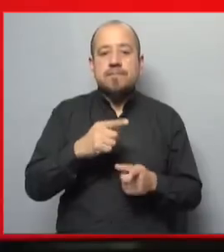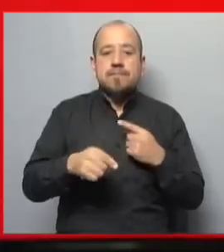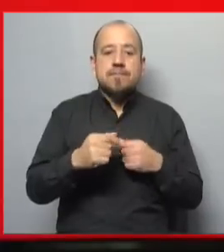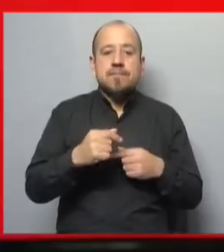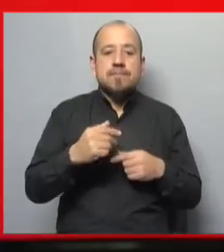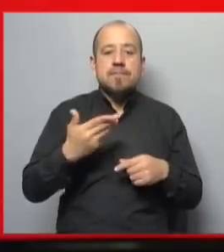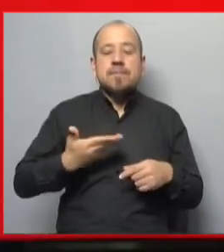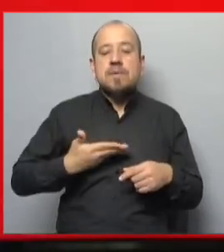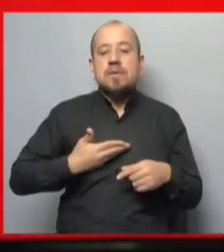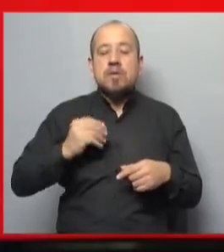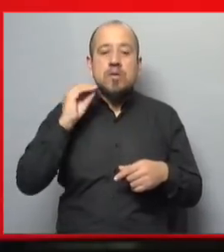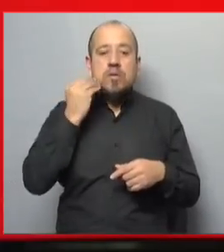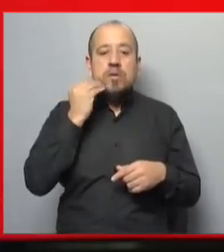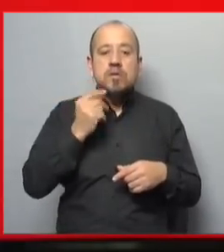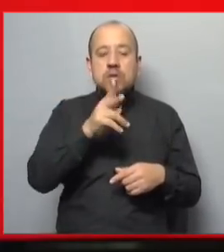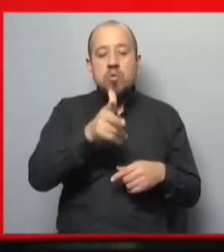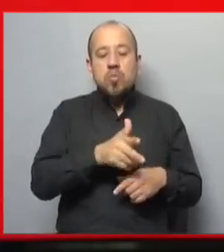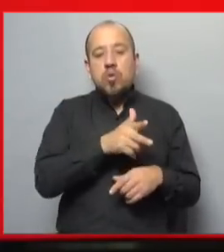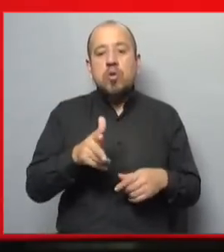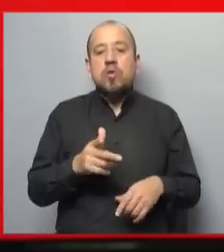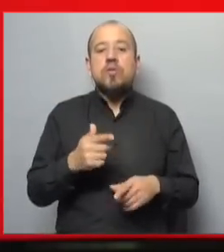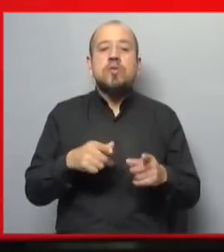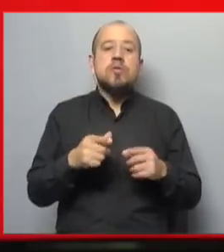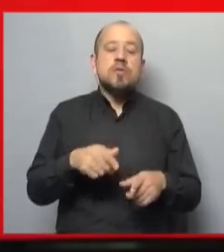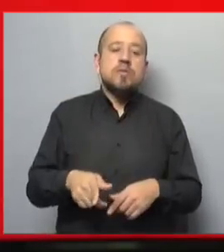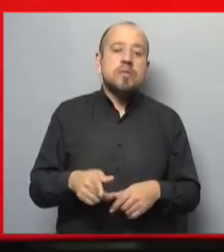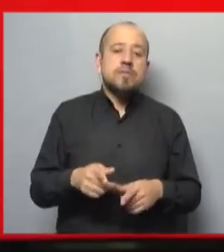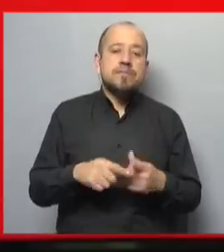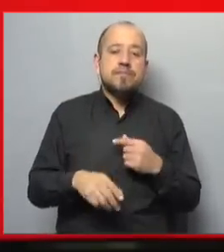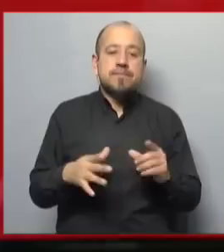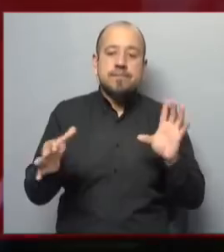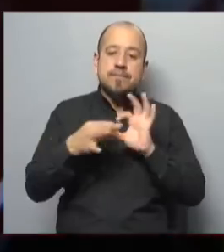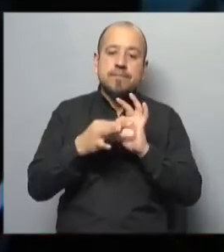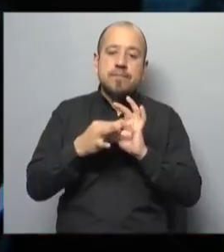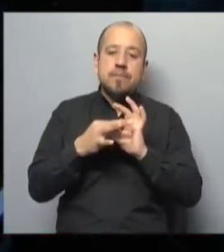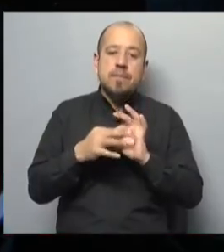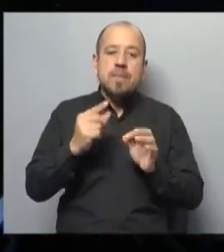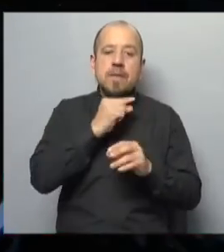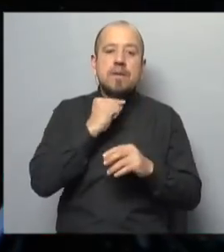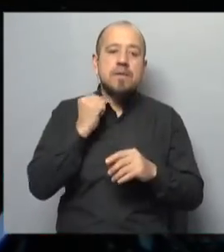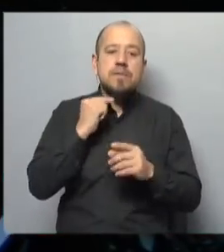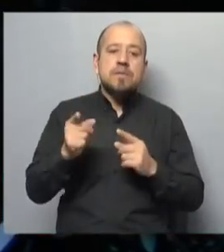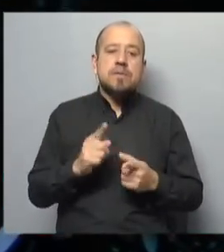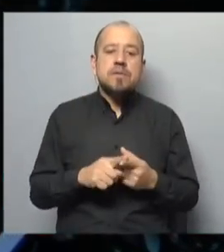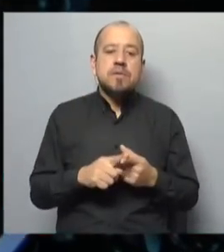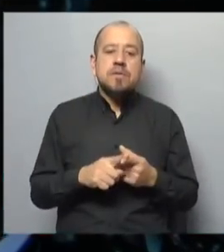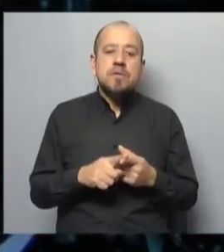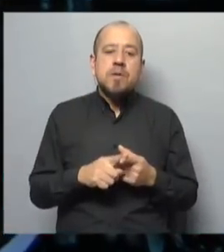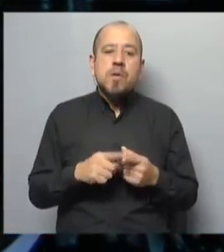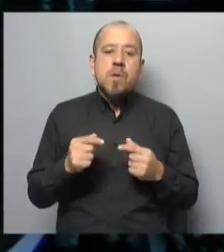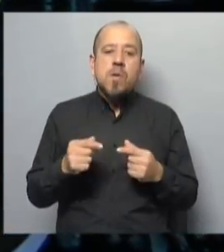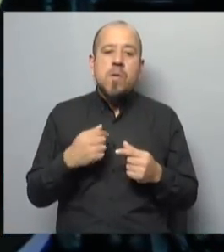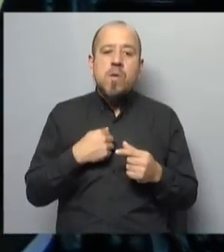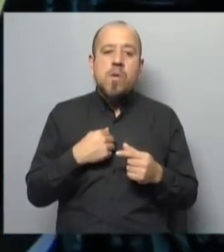tomara la comunión allí pero mis amigos mis compañeros toda la toma van a seguir teniendo vínculos con la religión bueno desde mi